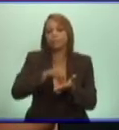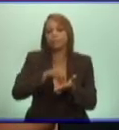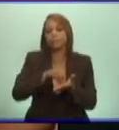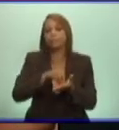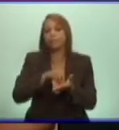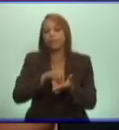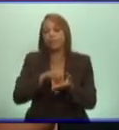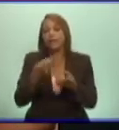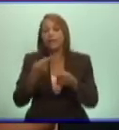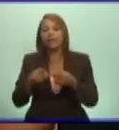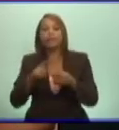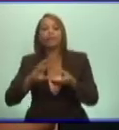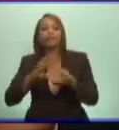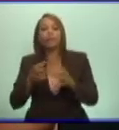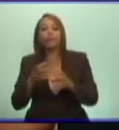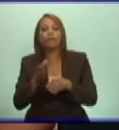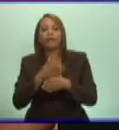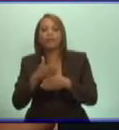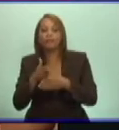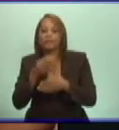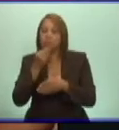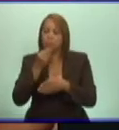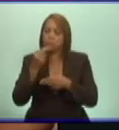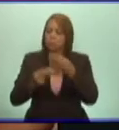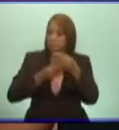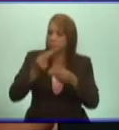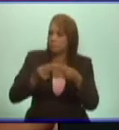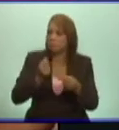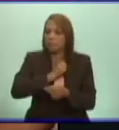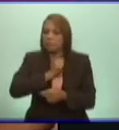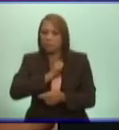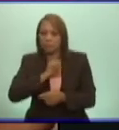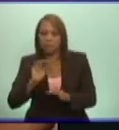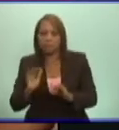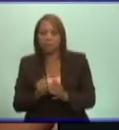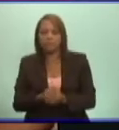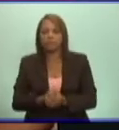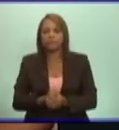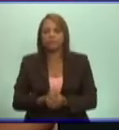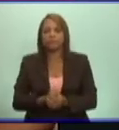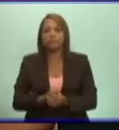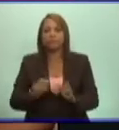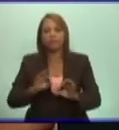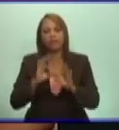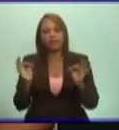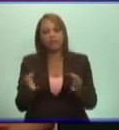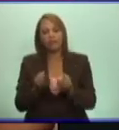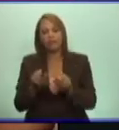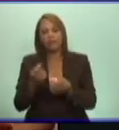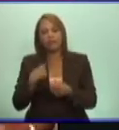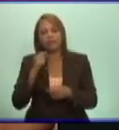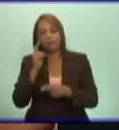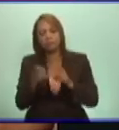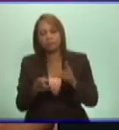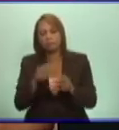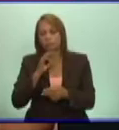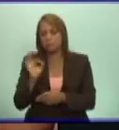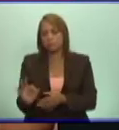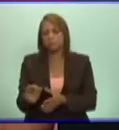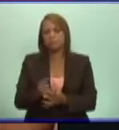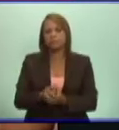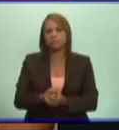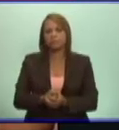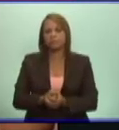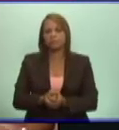son variantes que ahí tiene la posibilidad el propio niño y la familia que lo esté reorientando de ponerlas